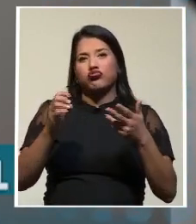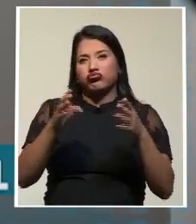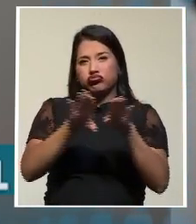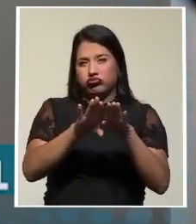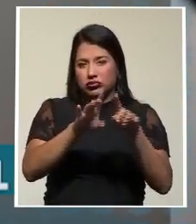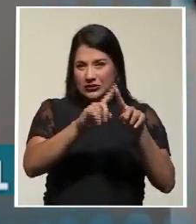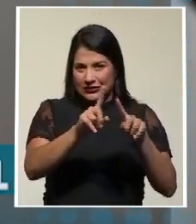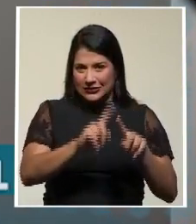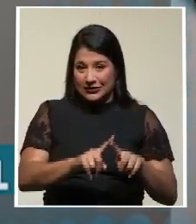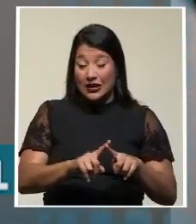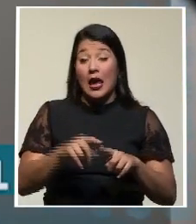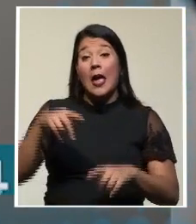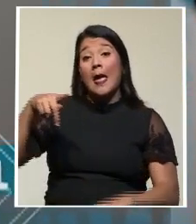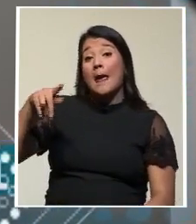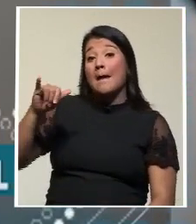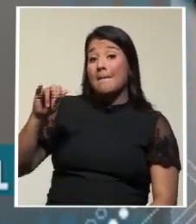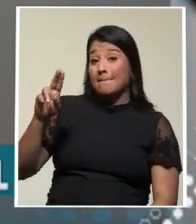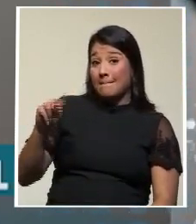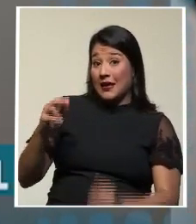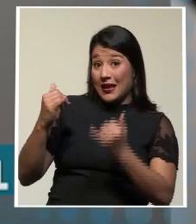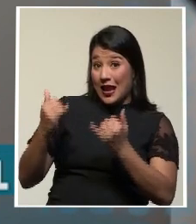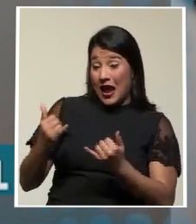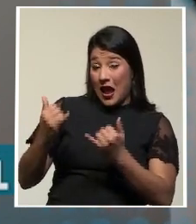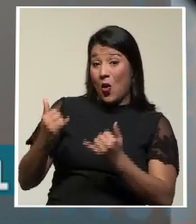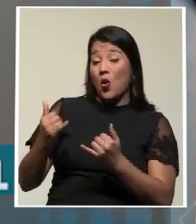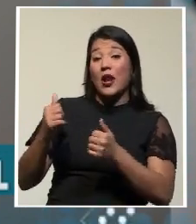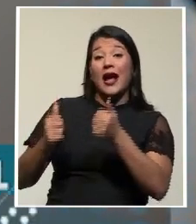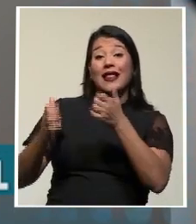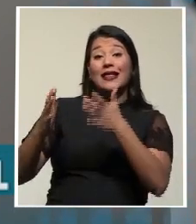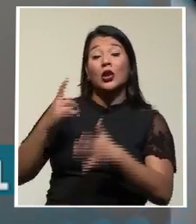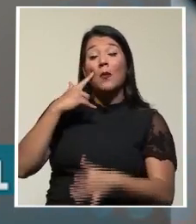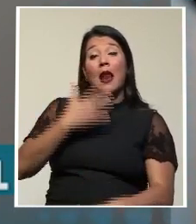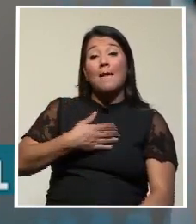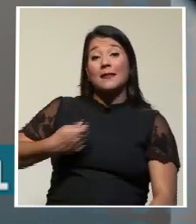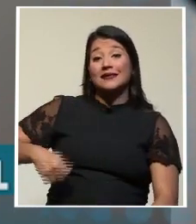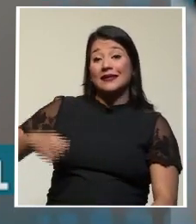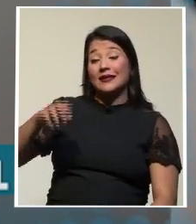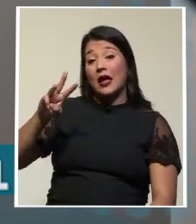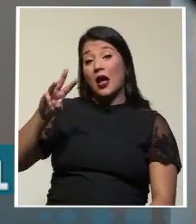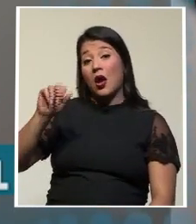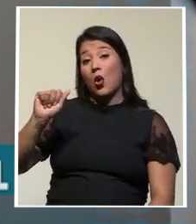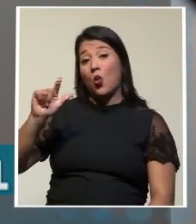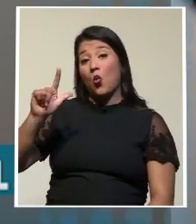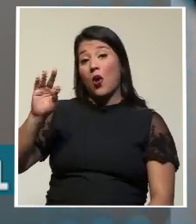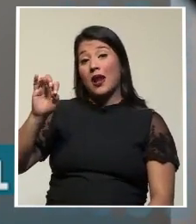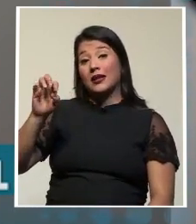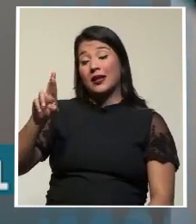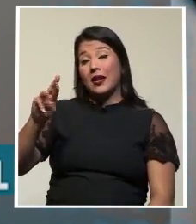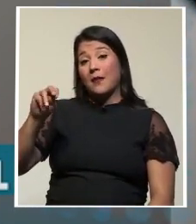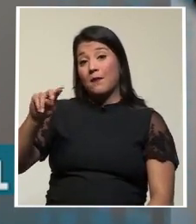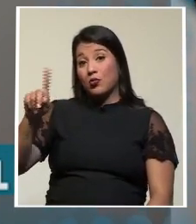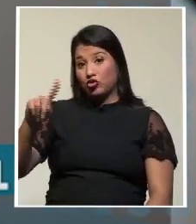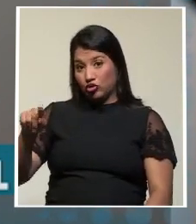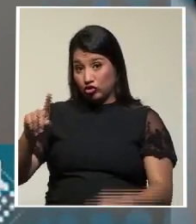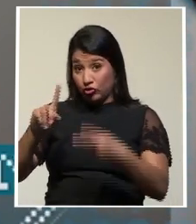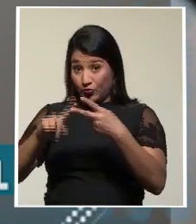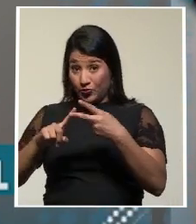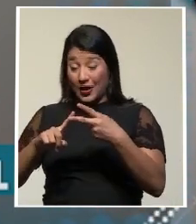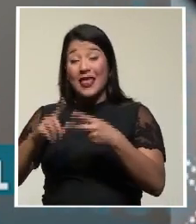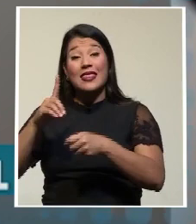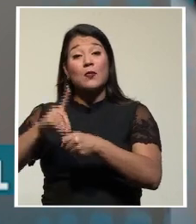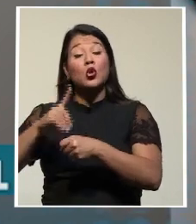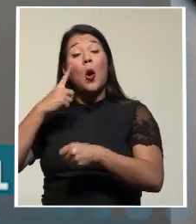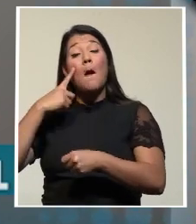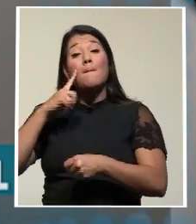Partido Integración Nacional del actual diputado Walter Muñoz, fue electo por el primer lugar por Alajuela Célimo Guido, el líder del movimiento